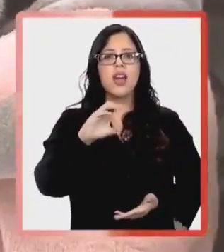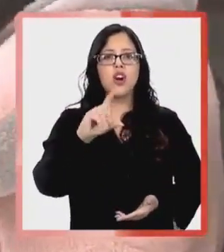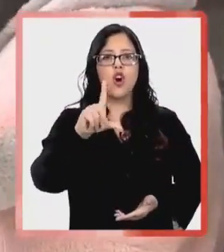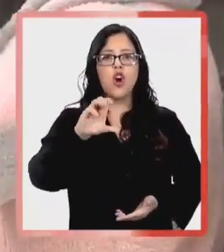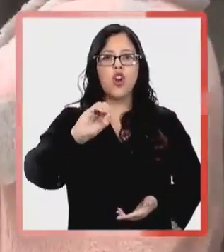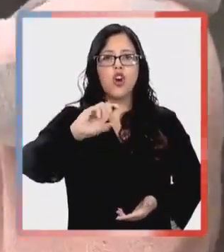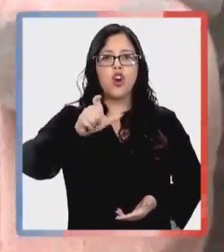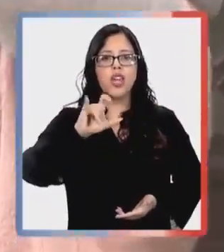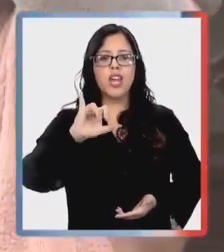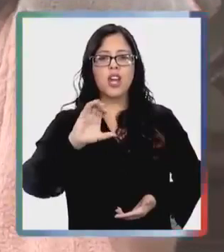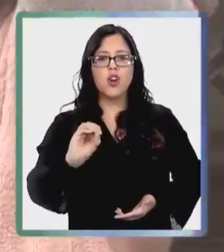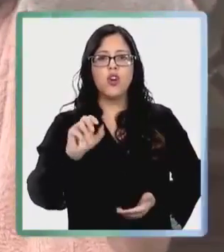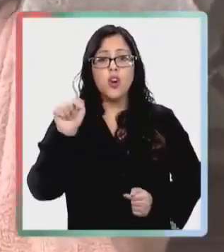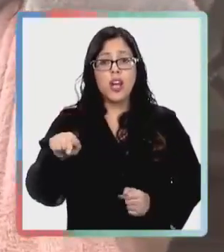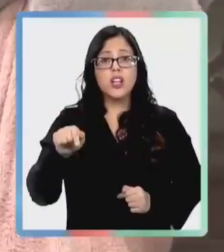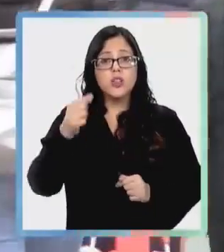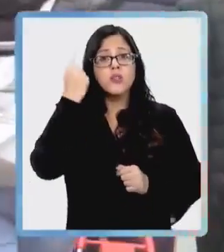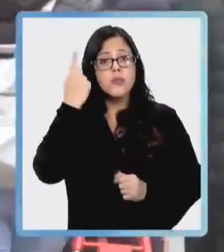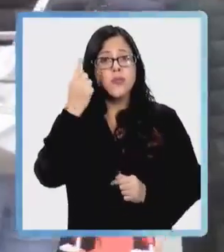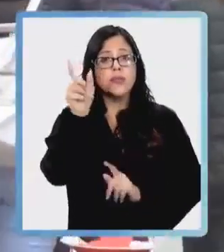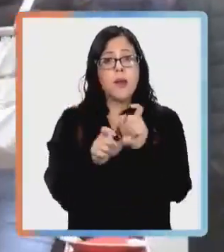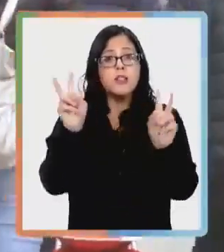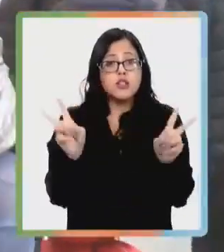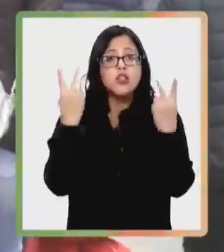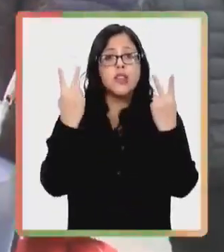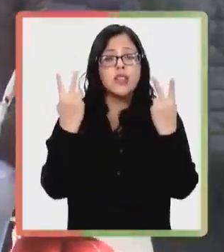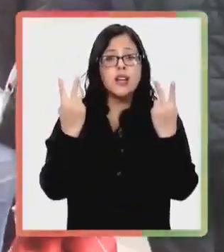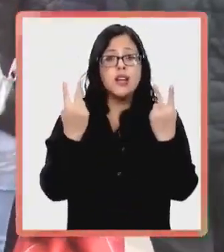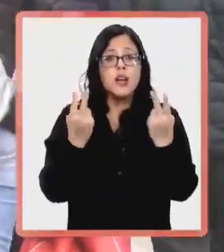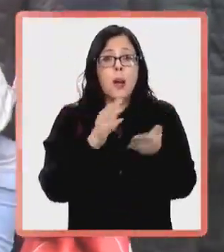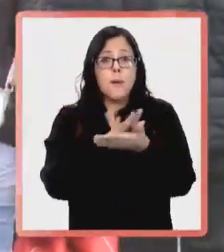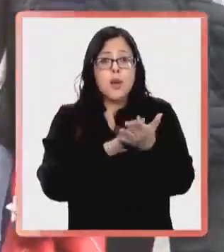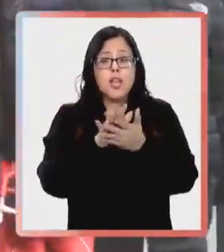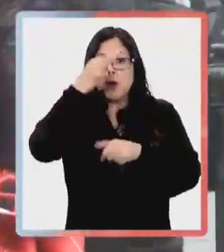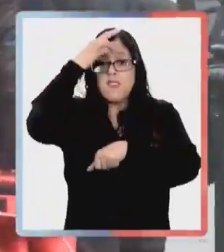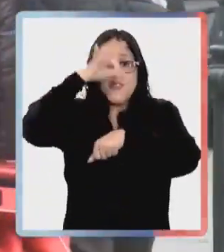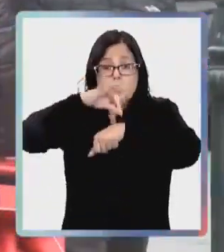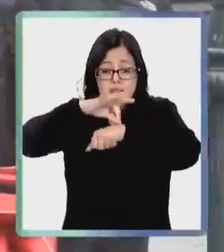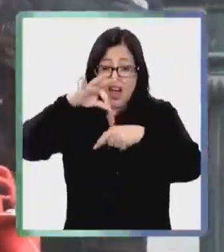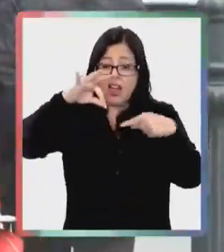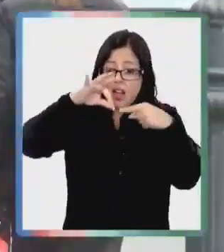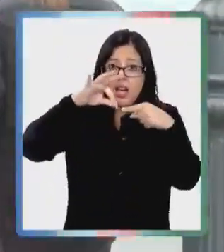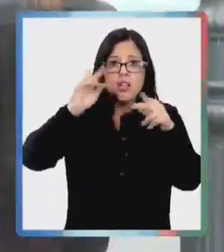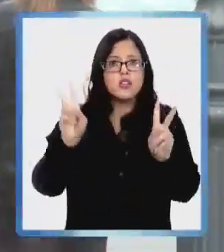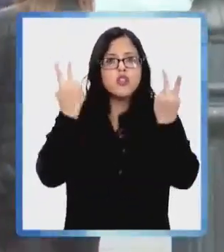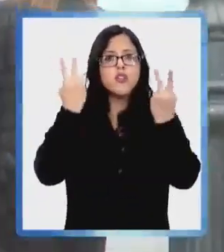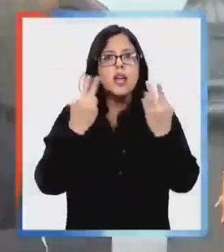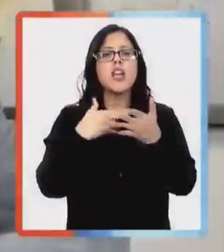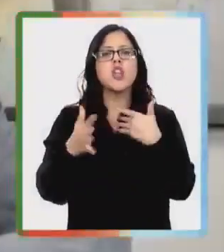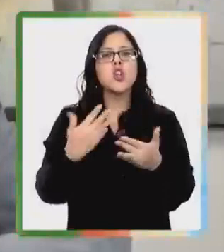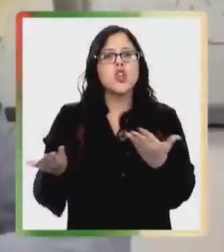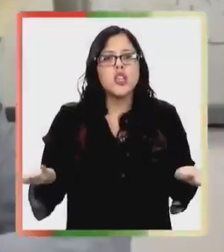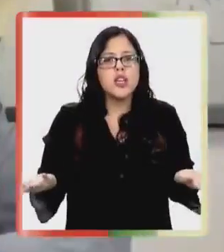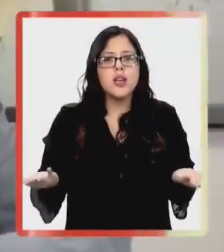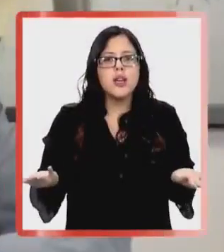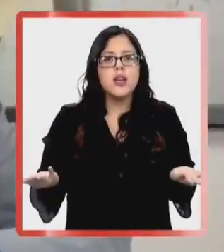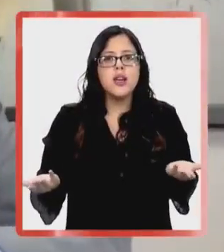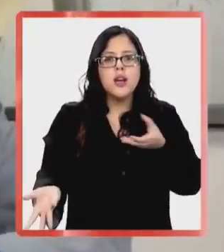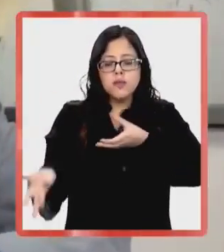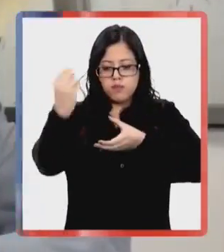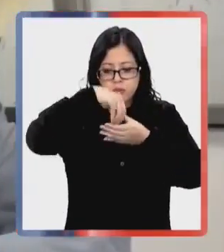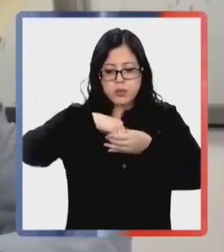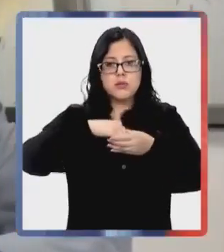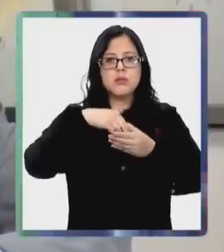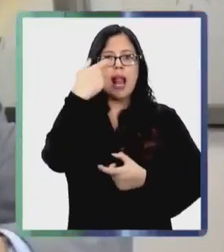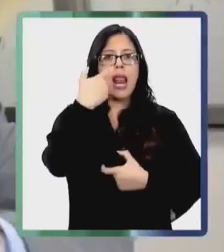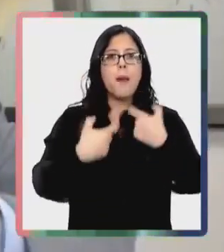Es cosa de entenderlo porque ellos quieren sobrevivir. Ellos son seres vivos que quieren sobrevivir. ¿Y dónde sobreviven? En el ser